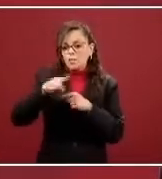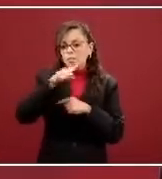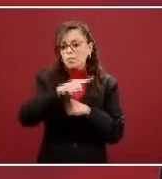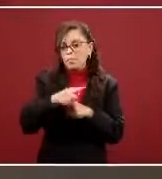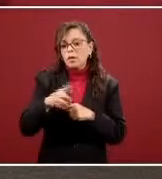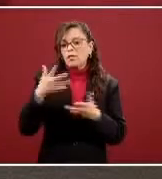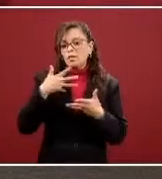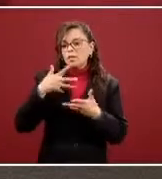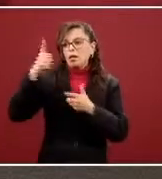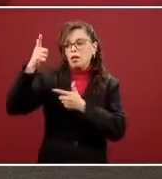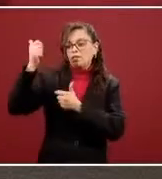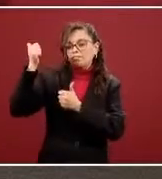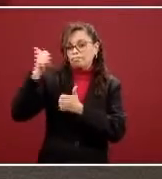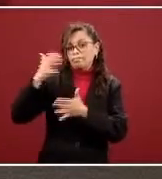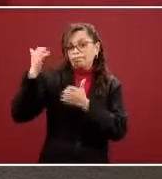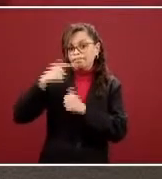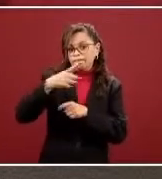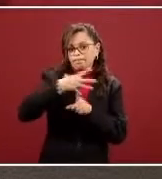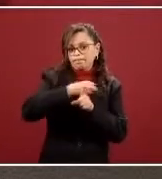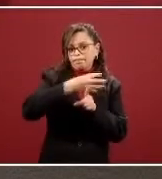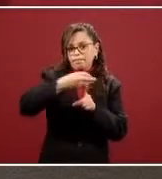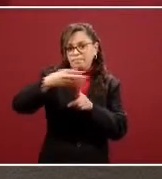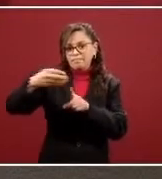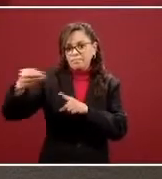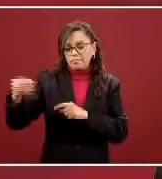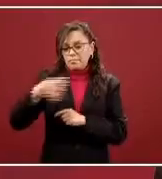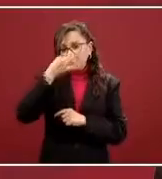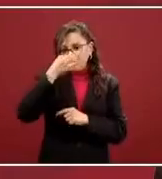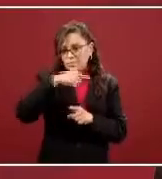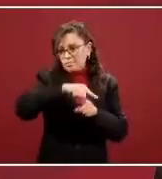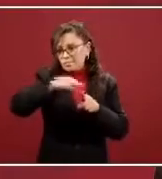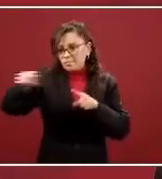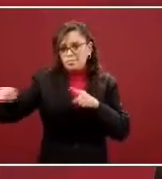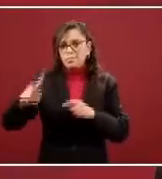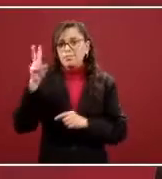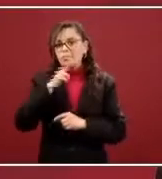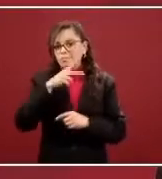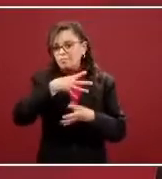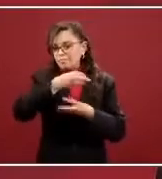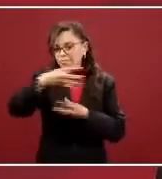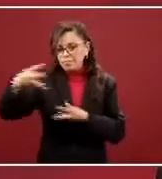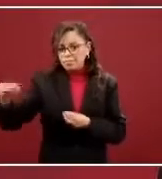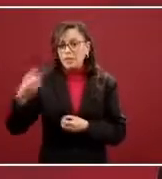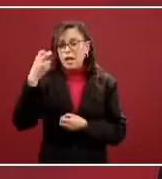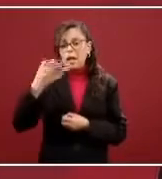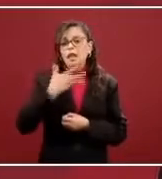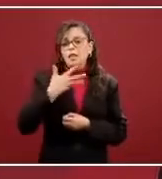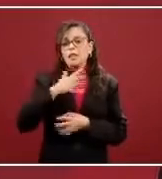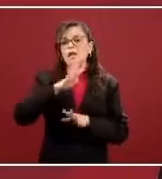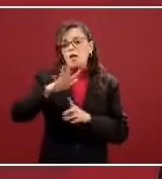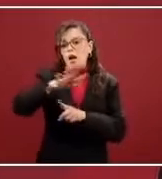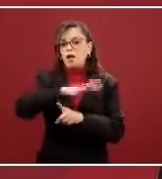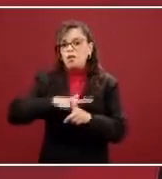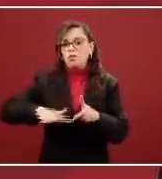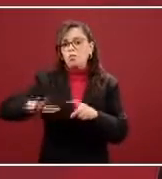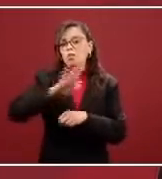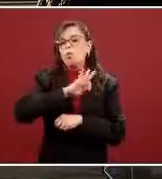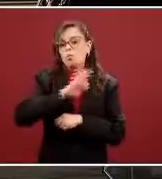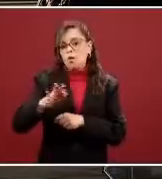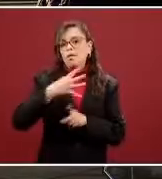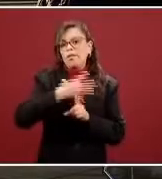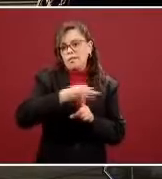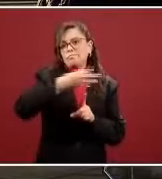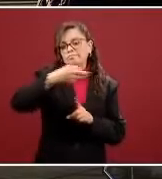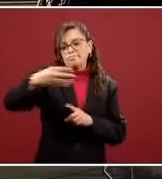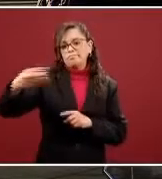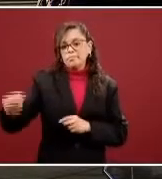importante de importación viral, entonces empezamos ya a tener incubación comunitaria y precisamente sucede lo que